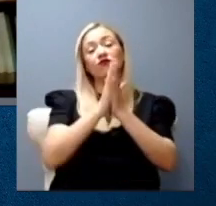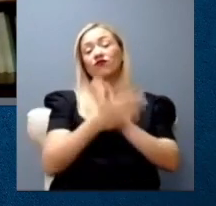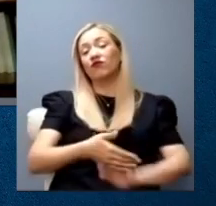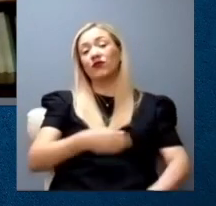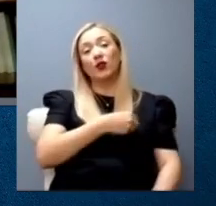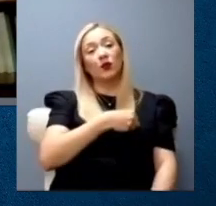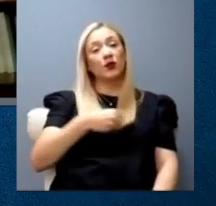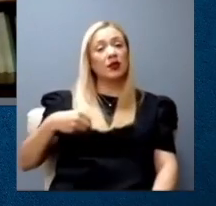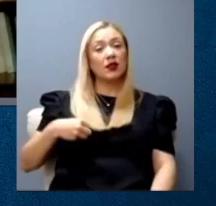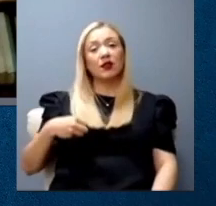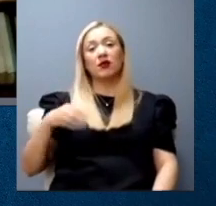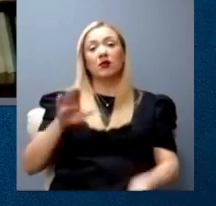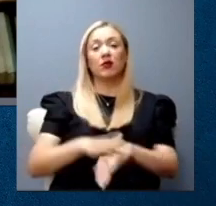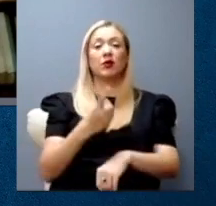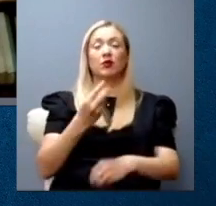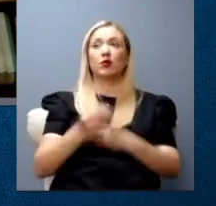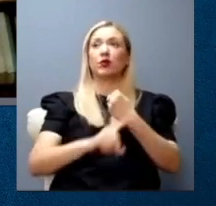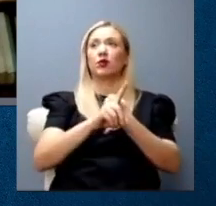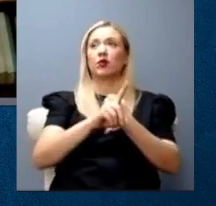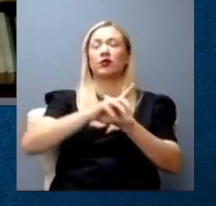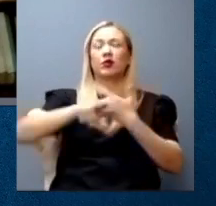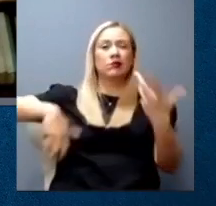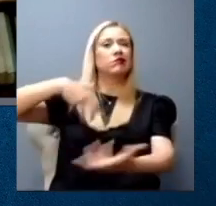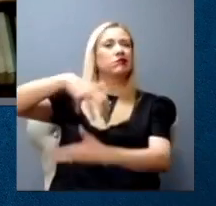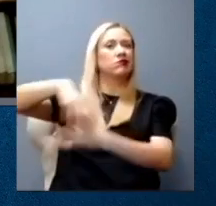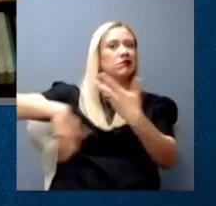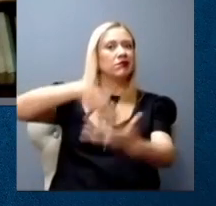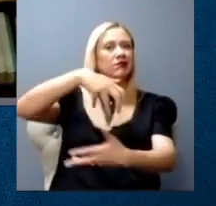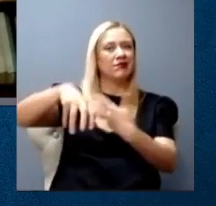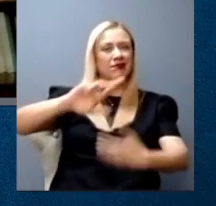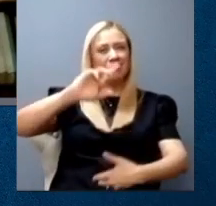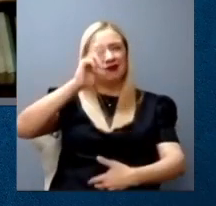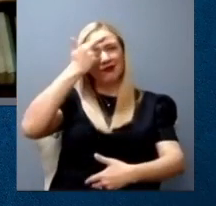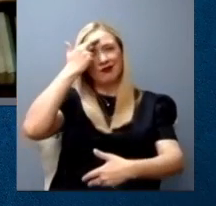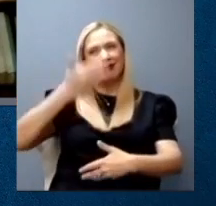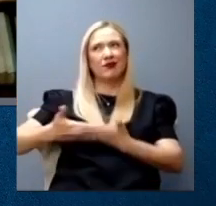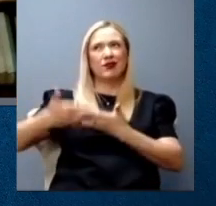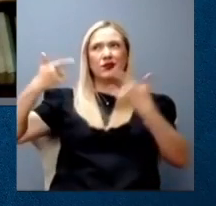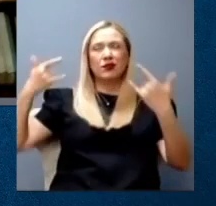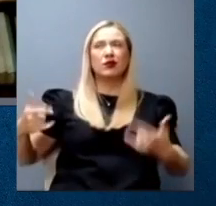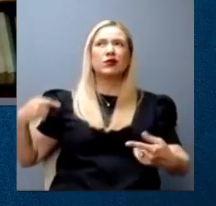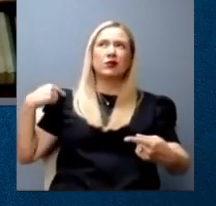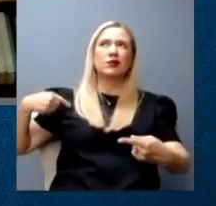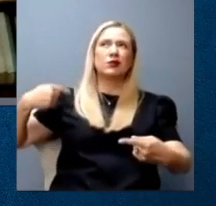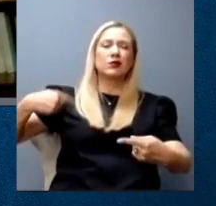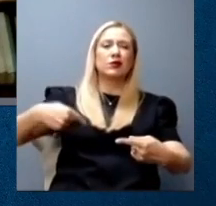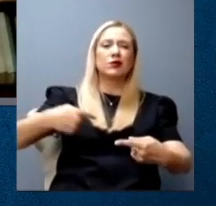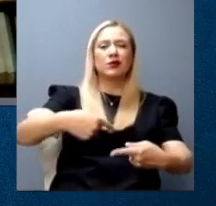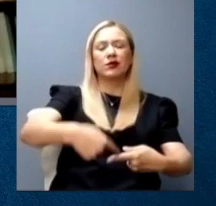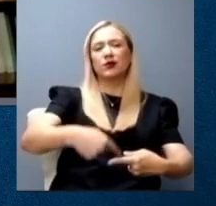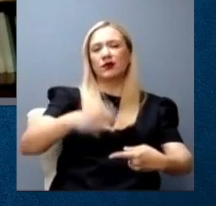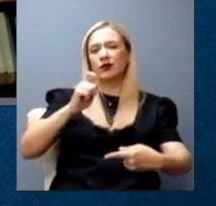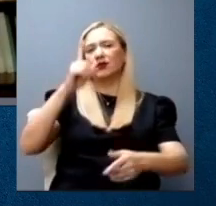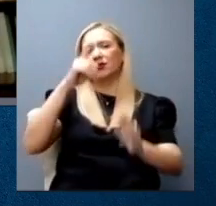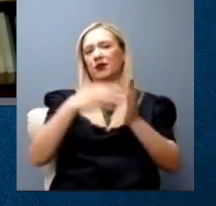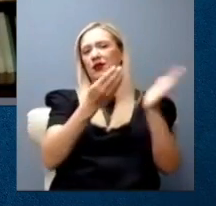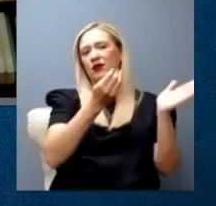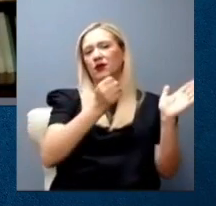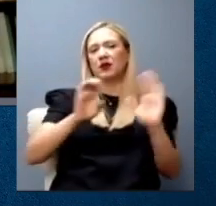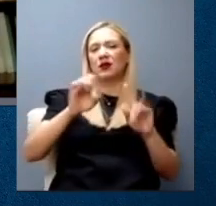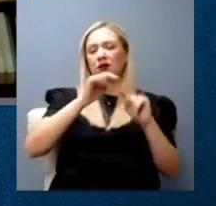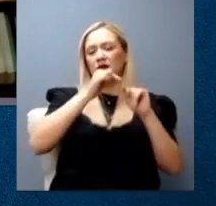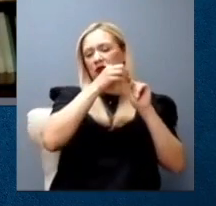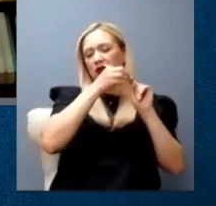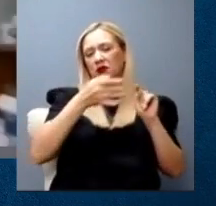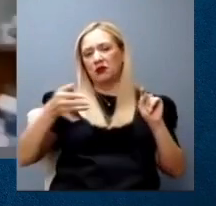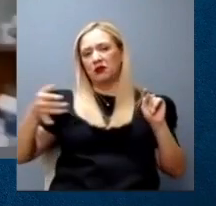estos grandes fenómenos en el siglo XX, que básicamente significa que el derecho internacional va a dejar de mirar a